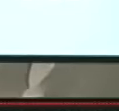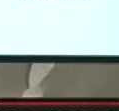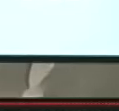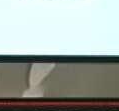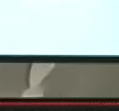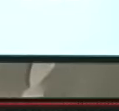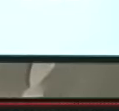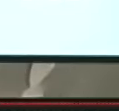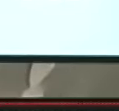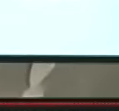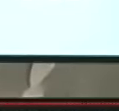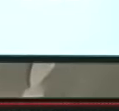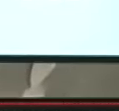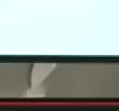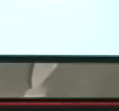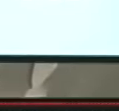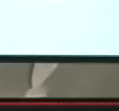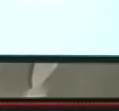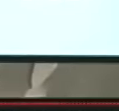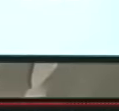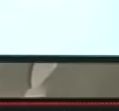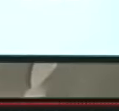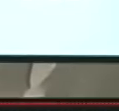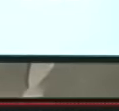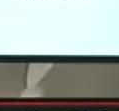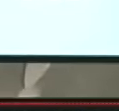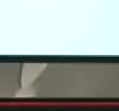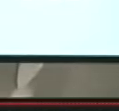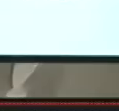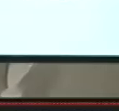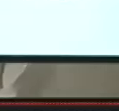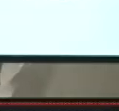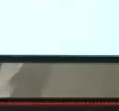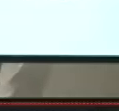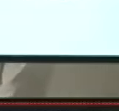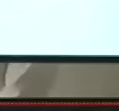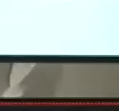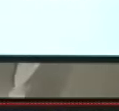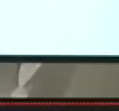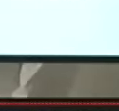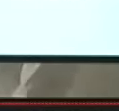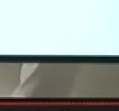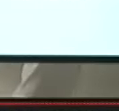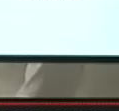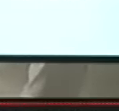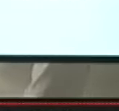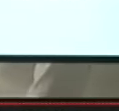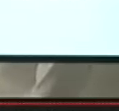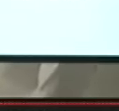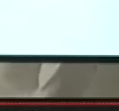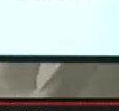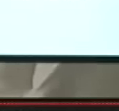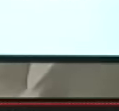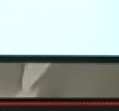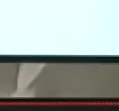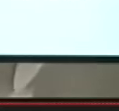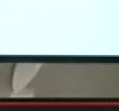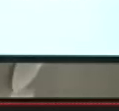actualización itinerante, 500. Centro de inscripción y